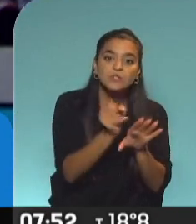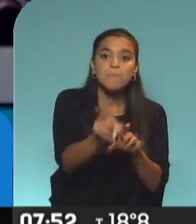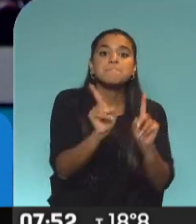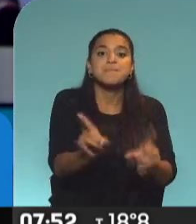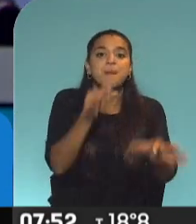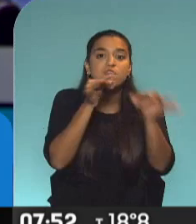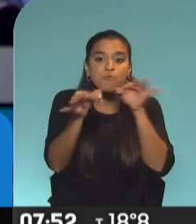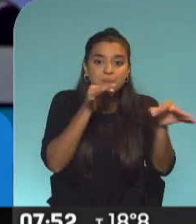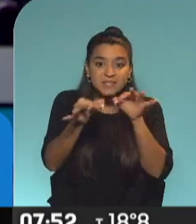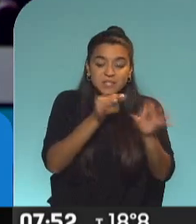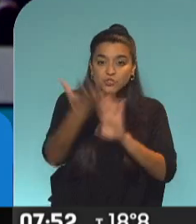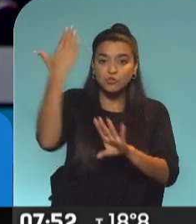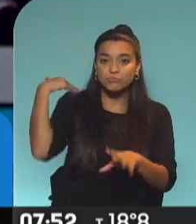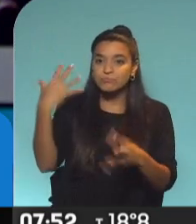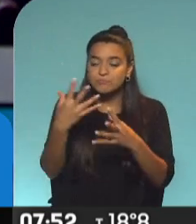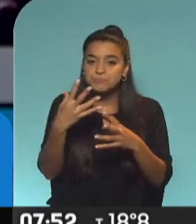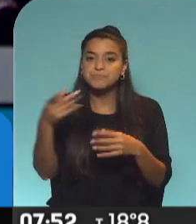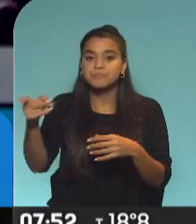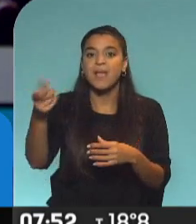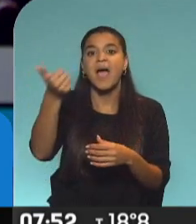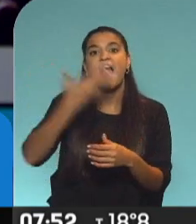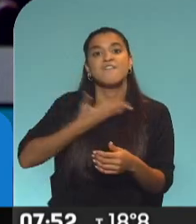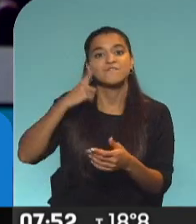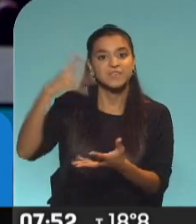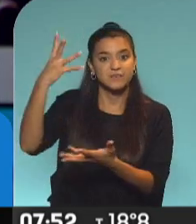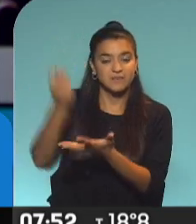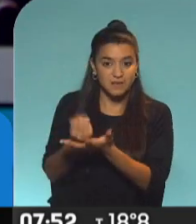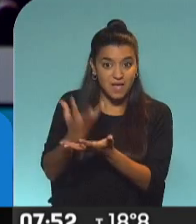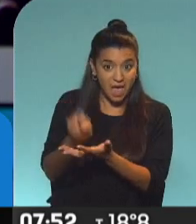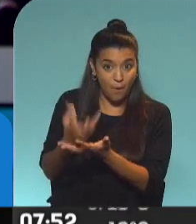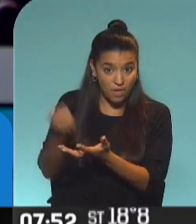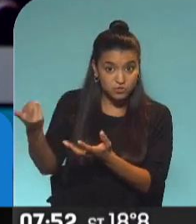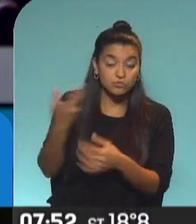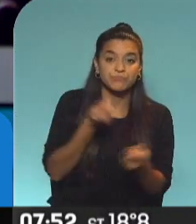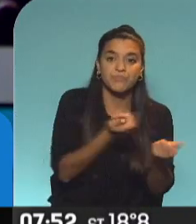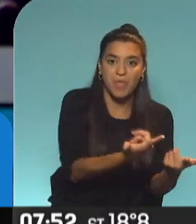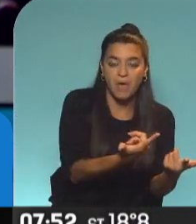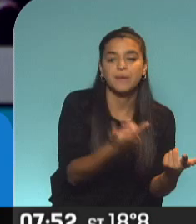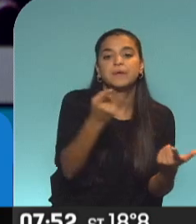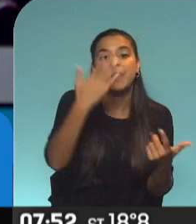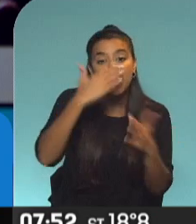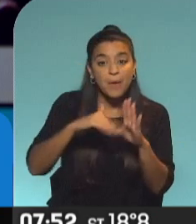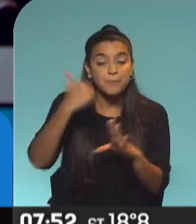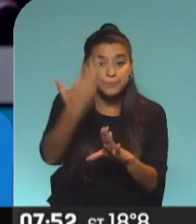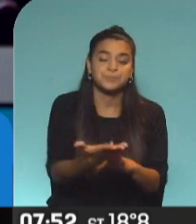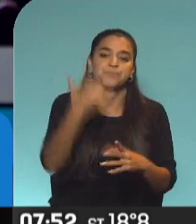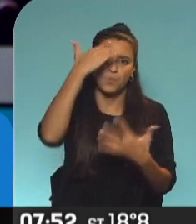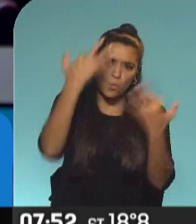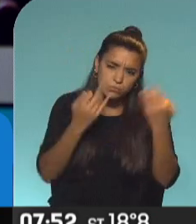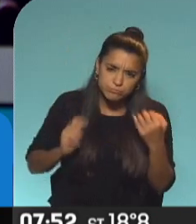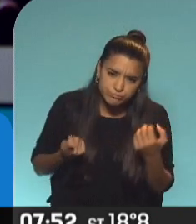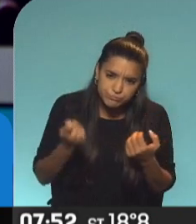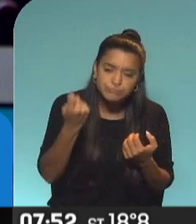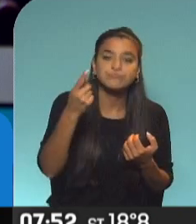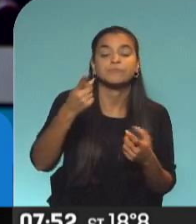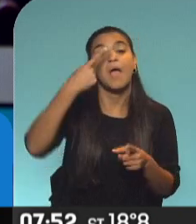conversaciones obtenidas de manera clandestina por la afe esas grabaciones fueron luego tuvieron un andamiaje judicial que